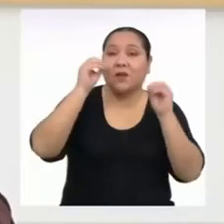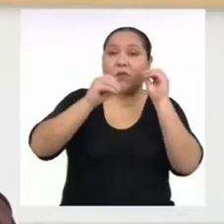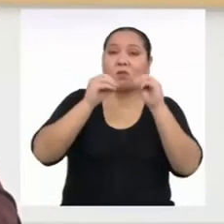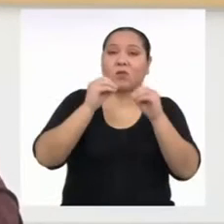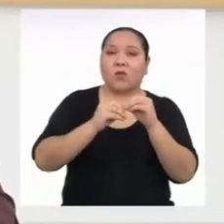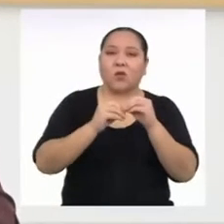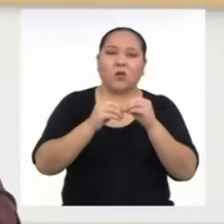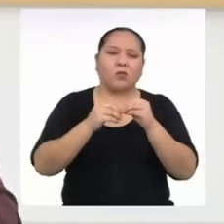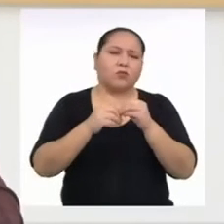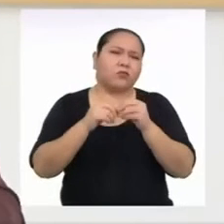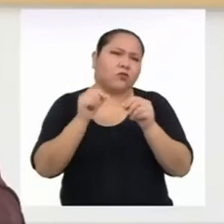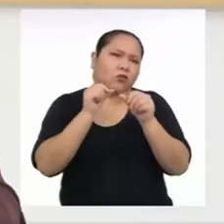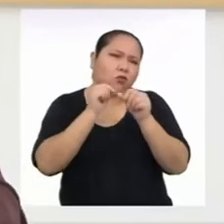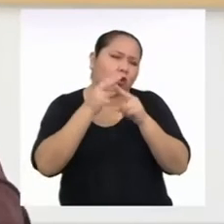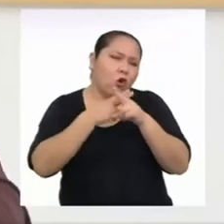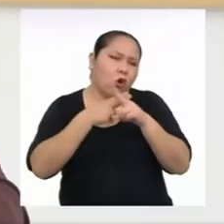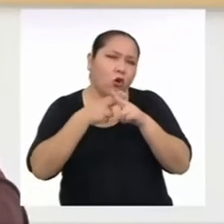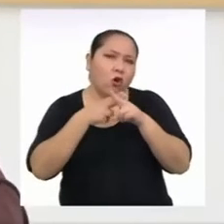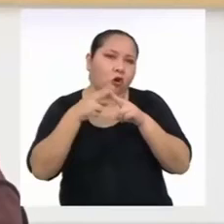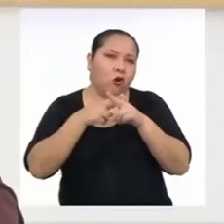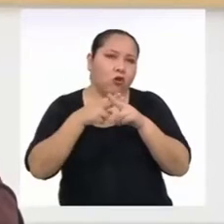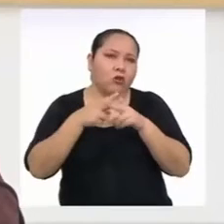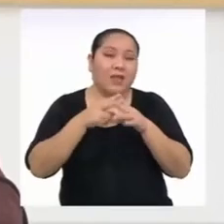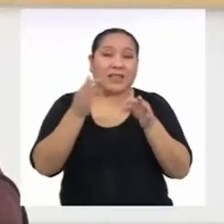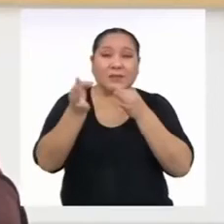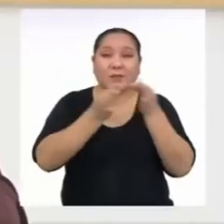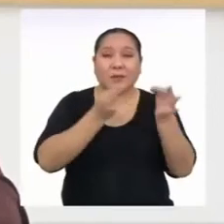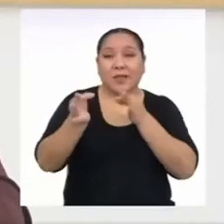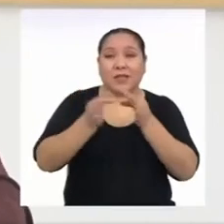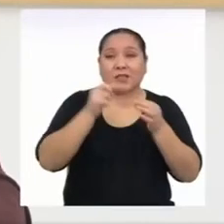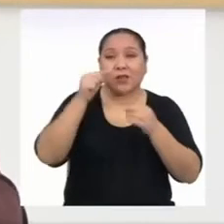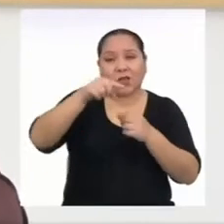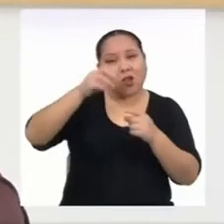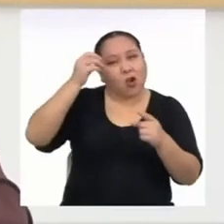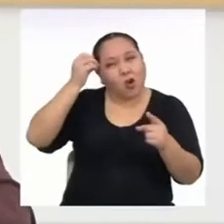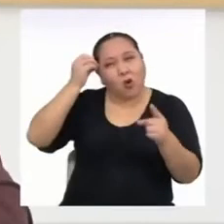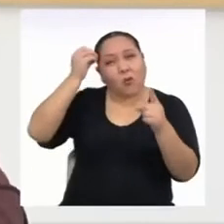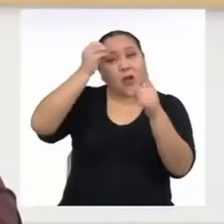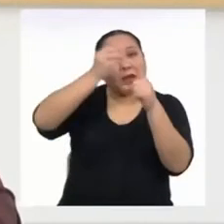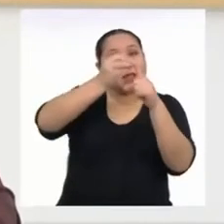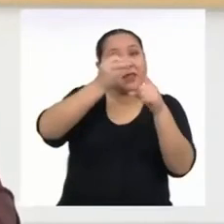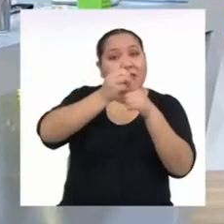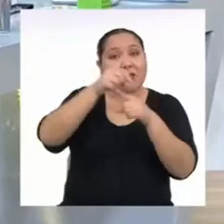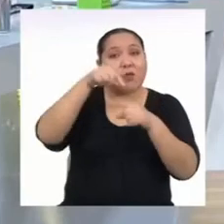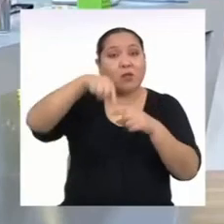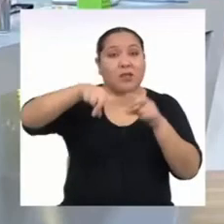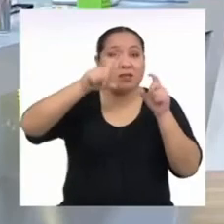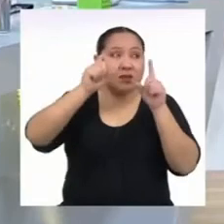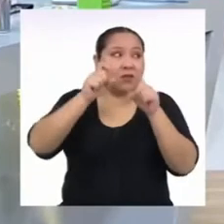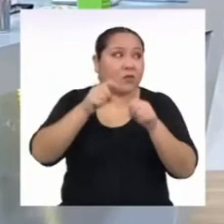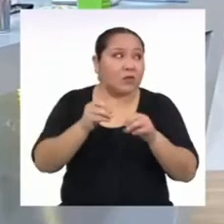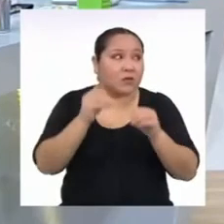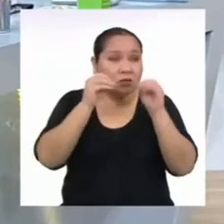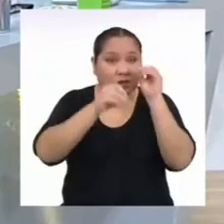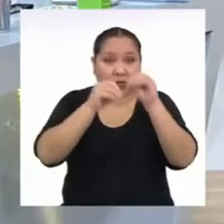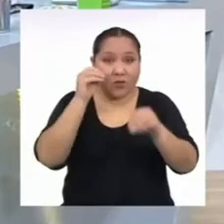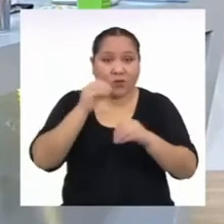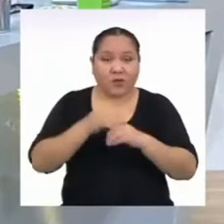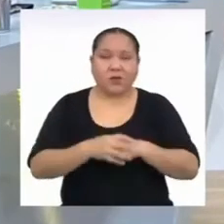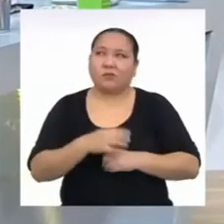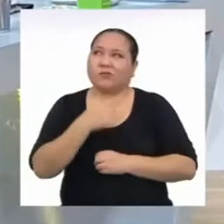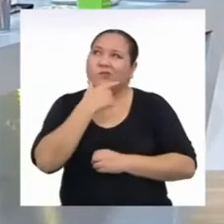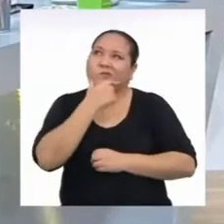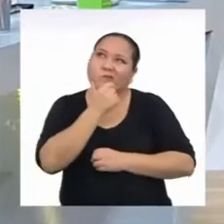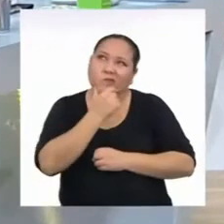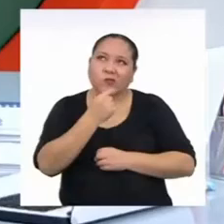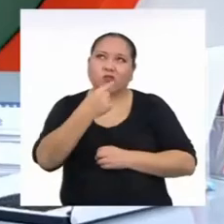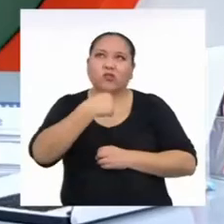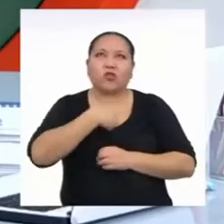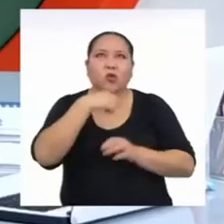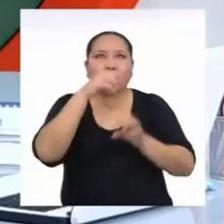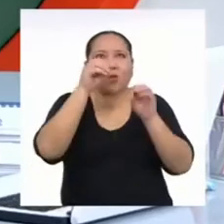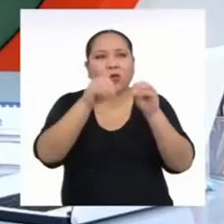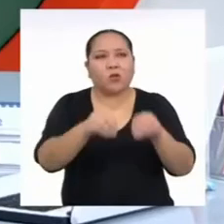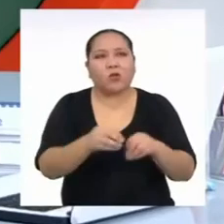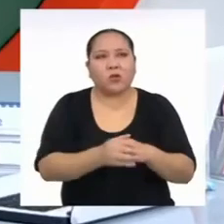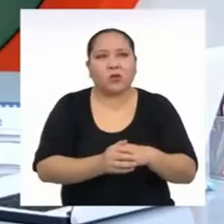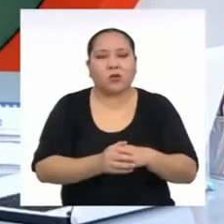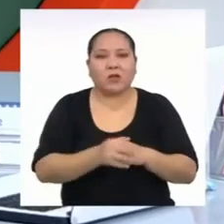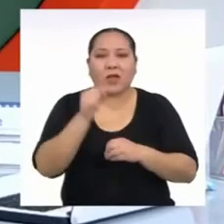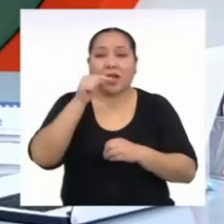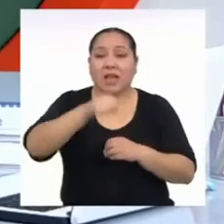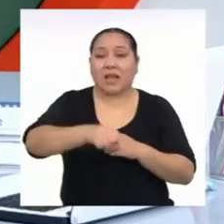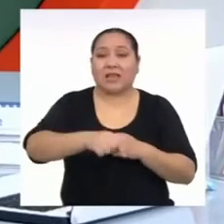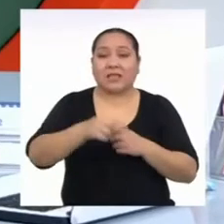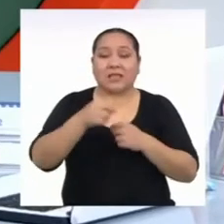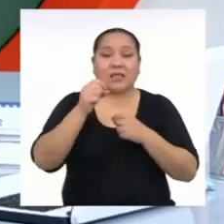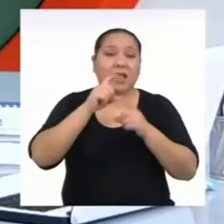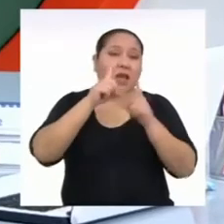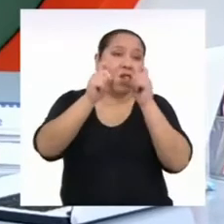pequeña introducción. Ahí debe mencionarse el propósito de la encuesta. Yo pondría... La presente